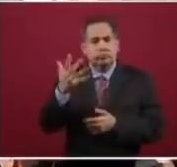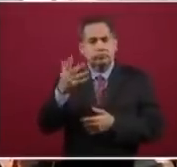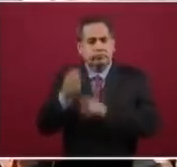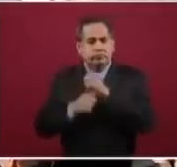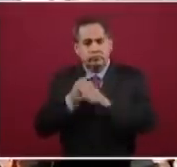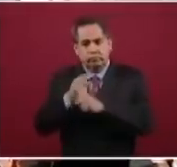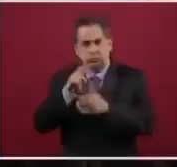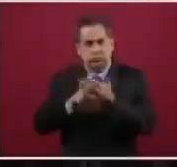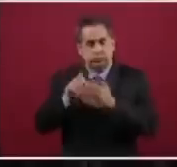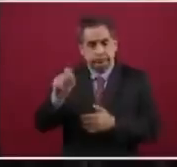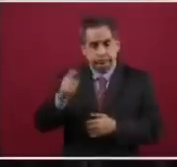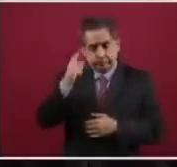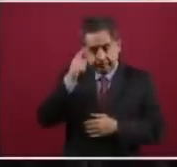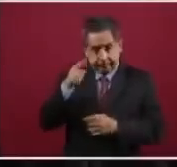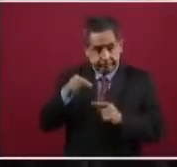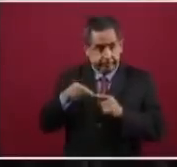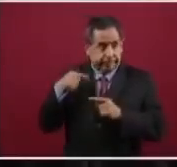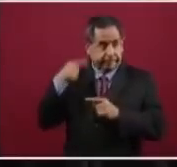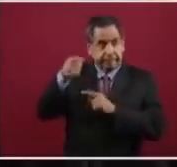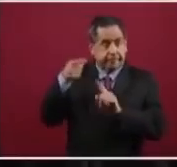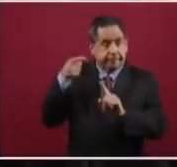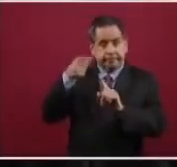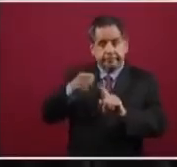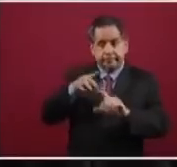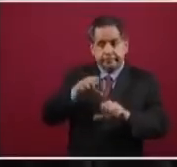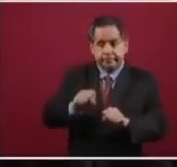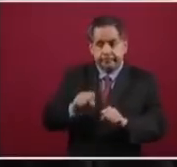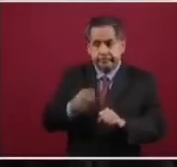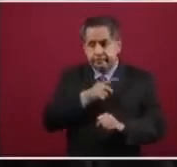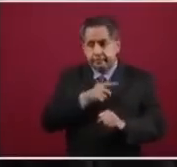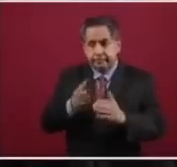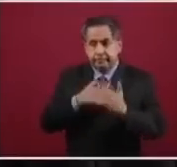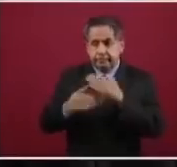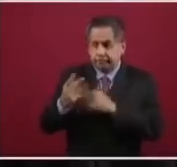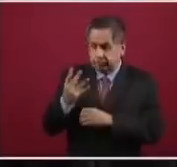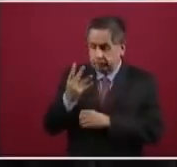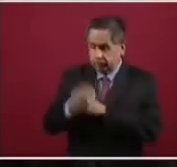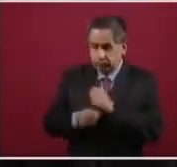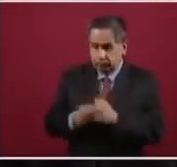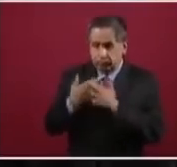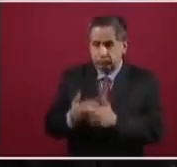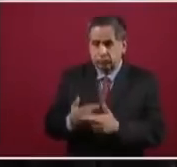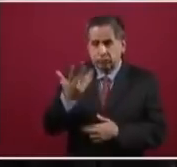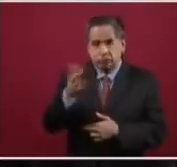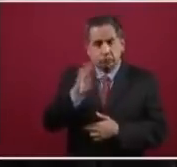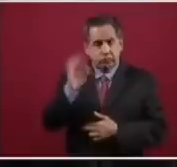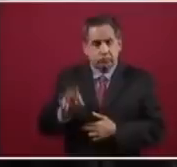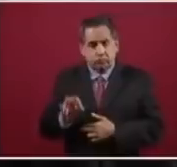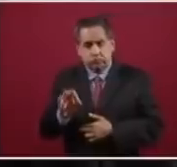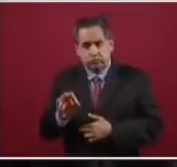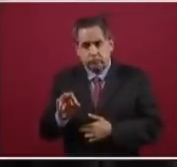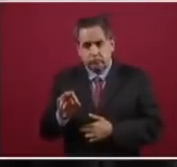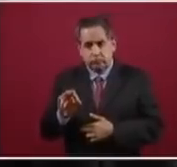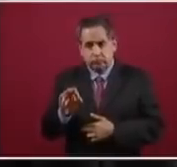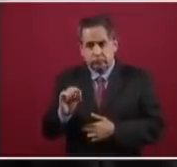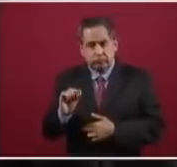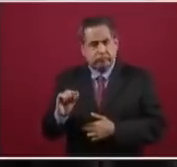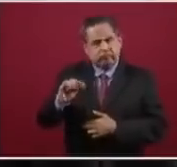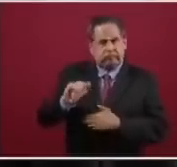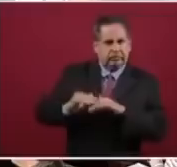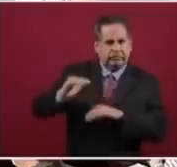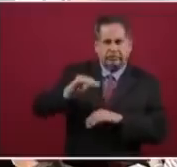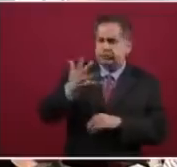esto significaría que para llegar a la meta se tendría que crecer en los 4 años restantes son promedio el 5 por ciento incluso un poquitito por encima del